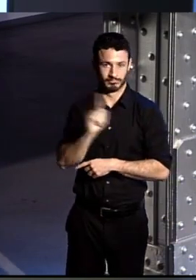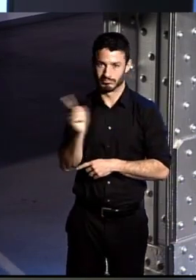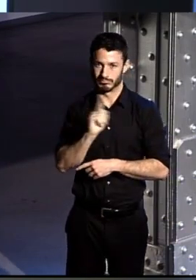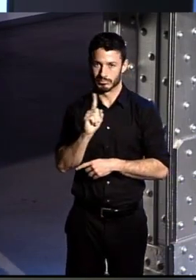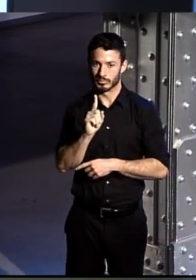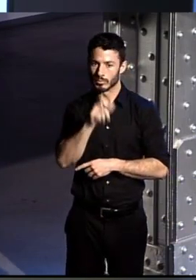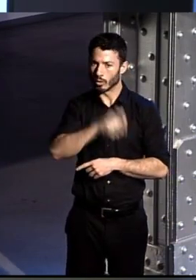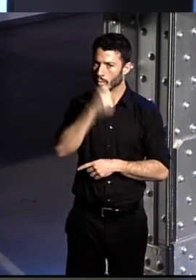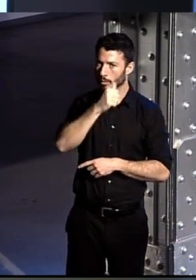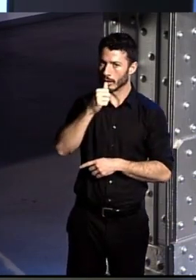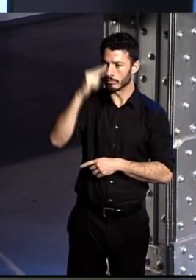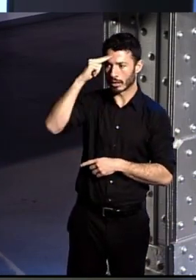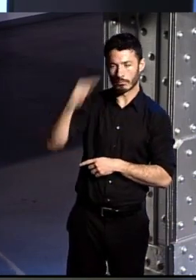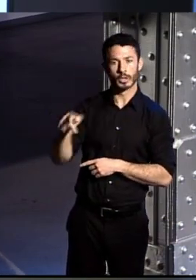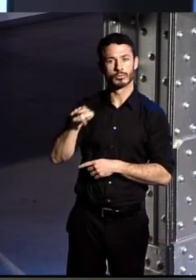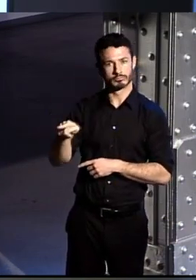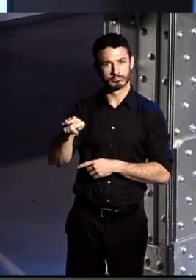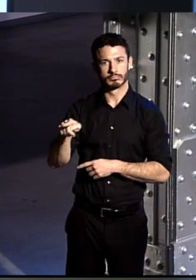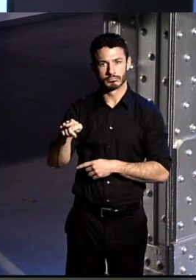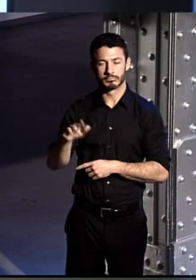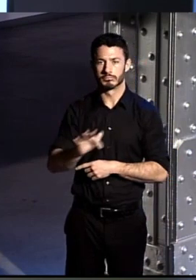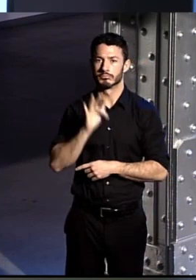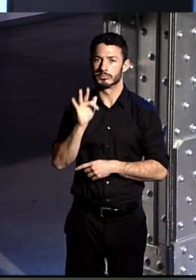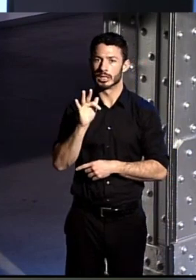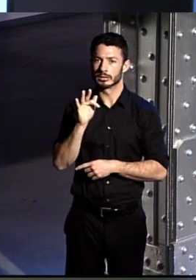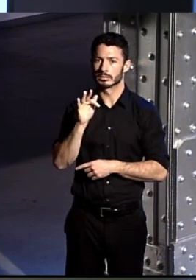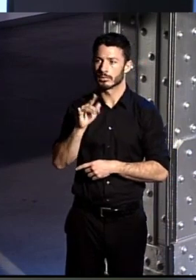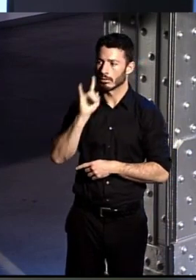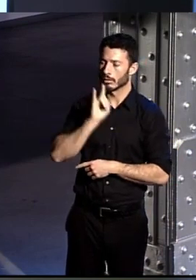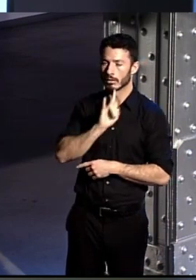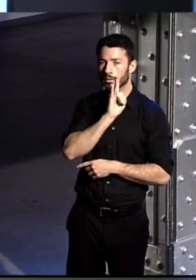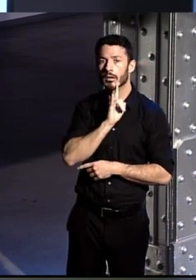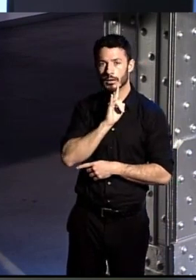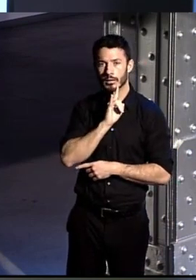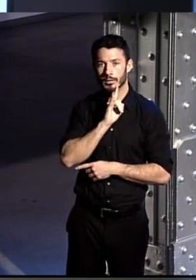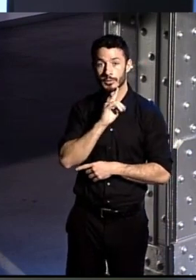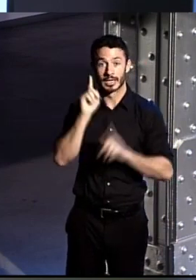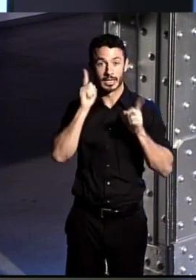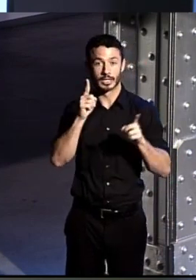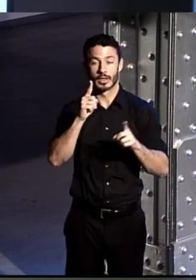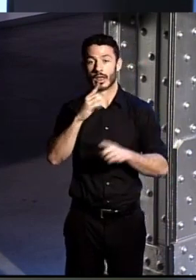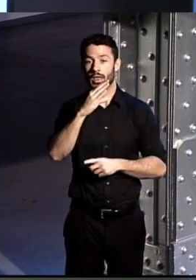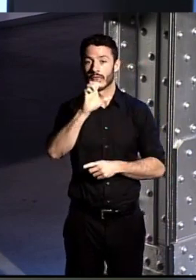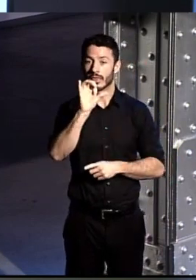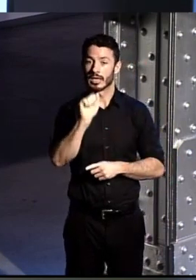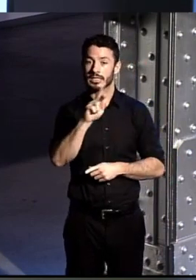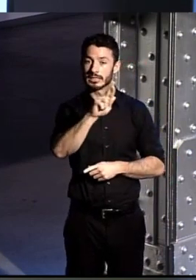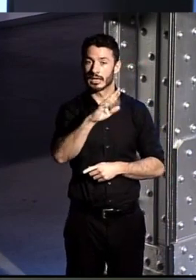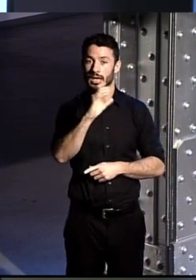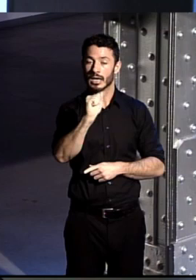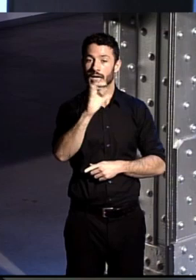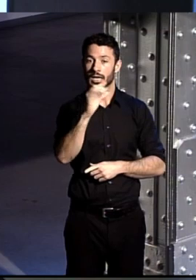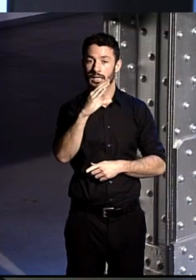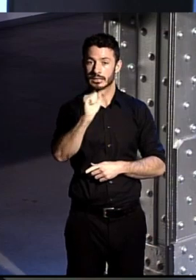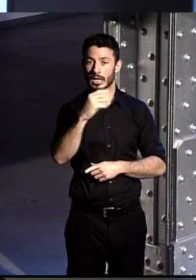las respetan y que desde luego las admiran. Es el caso, por ejemplo, de César Cascabel.